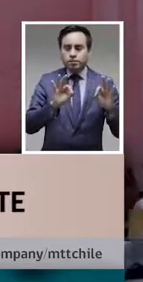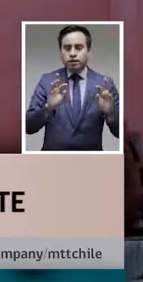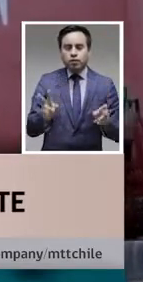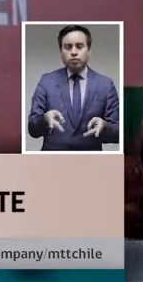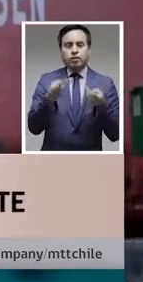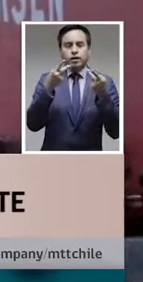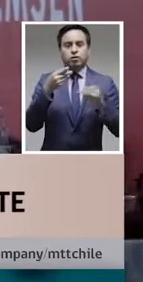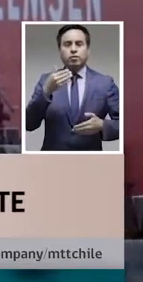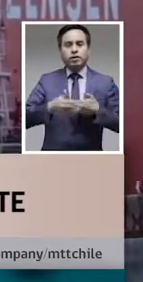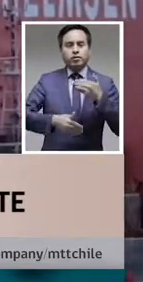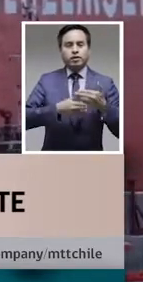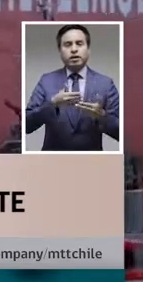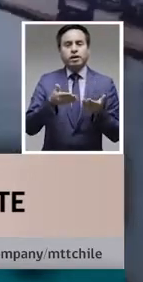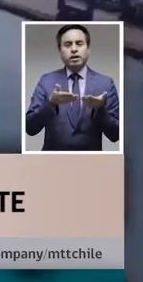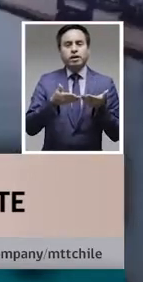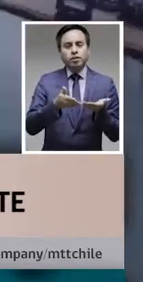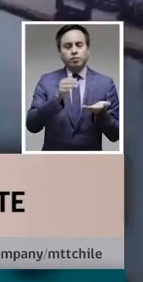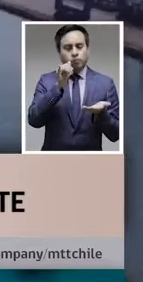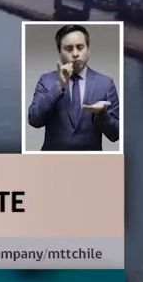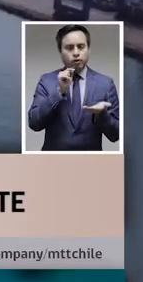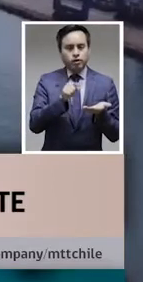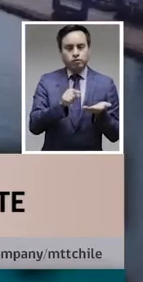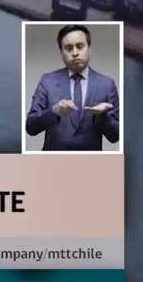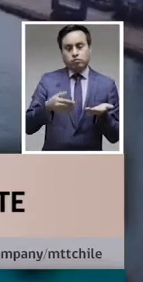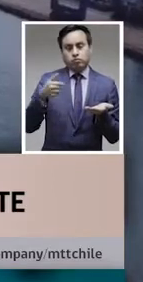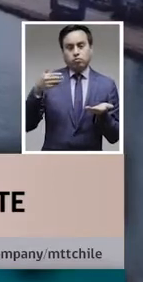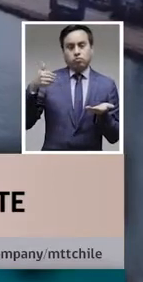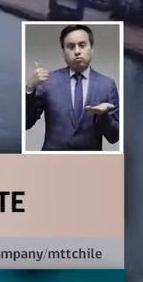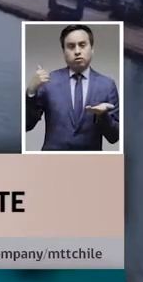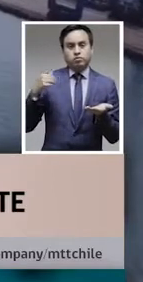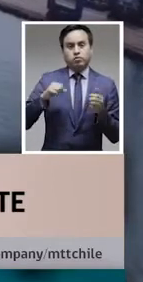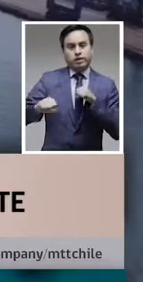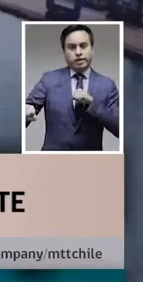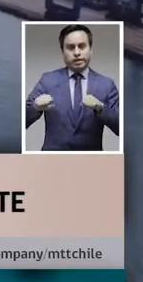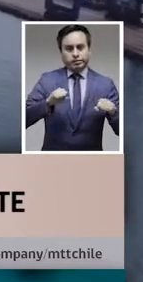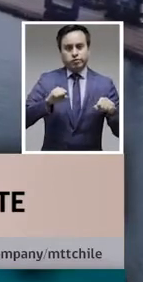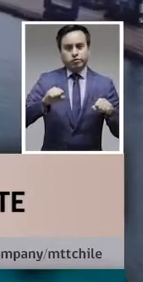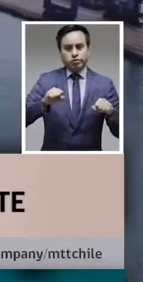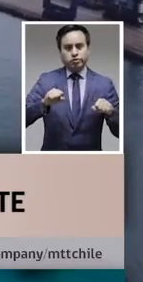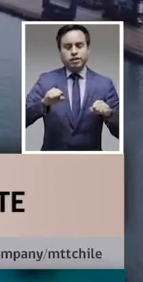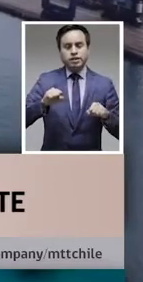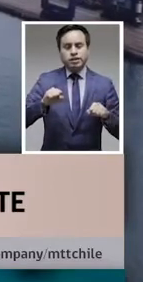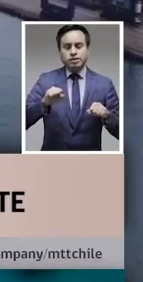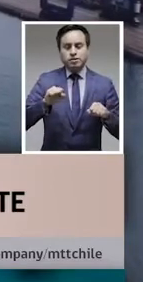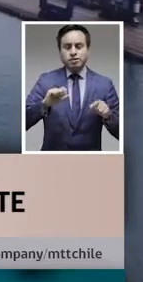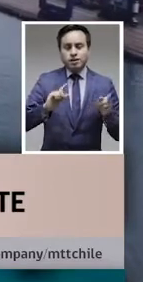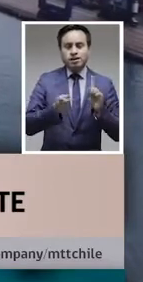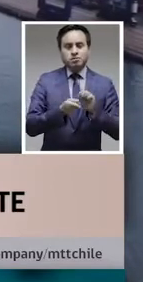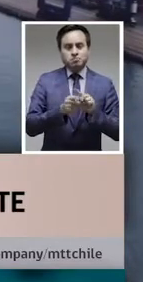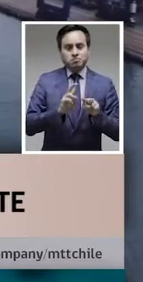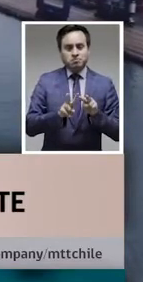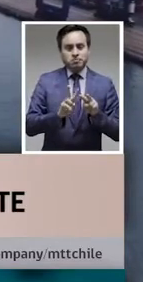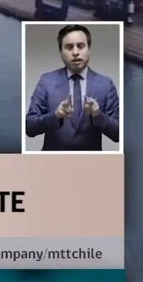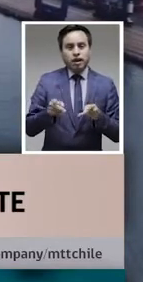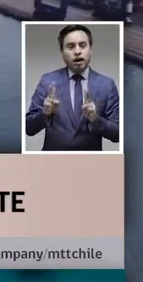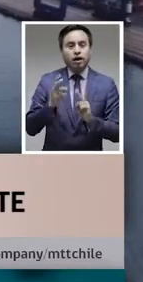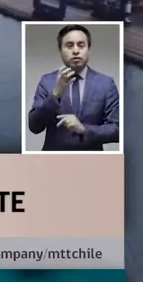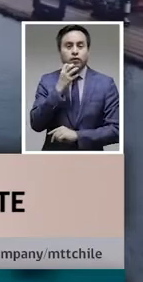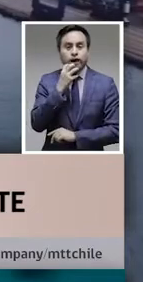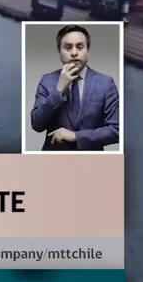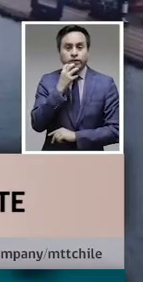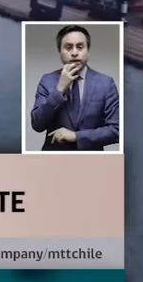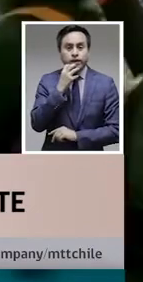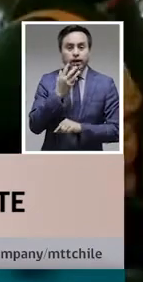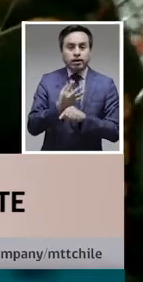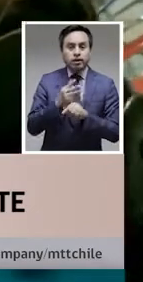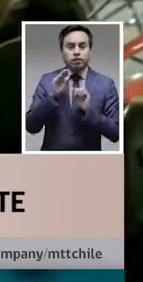la operatividad del puerto después del último terremoto. Se habilitó en Antofagasta la zona